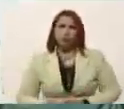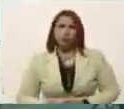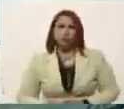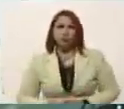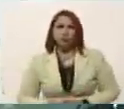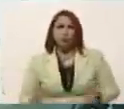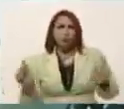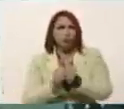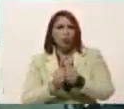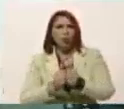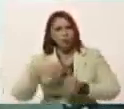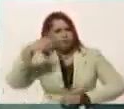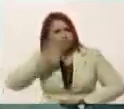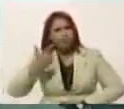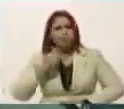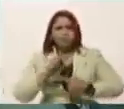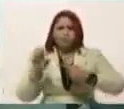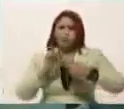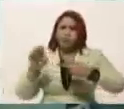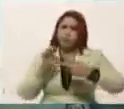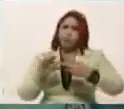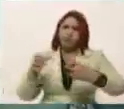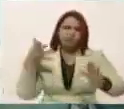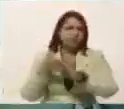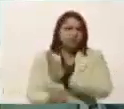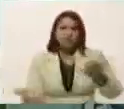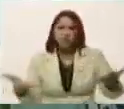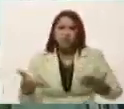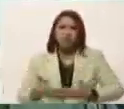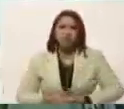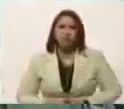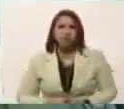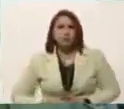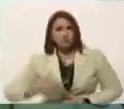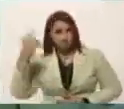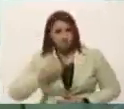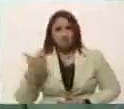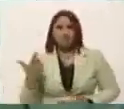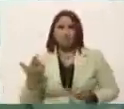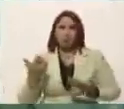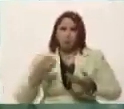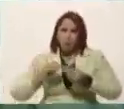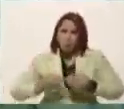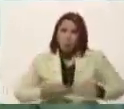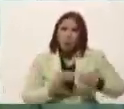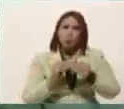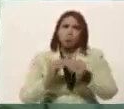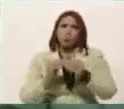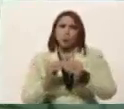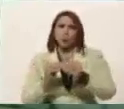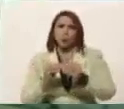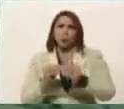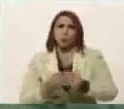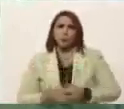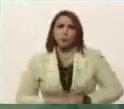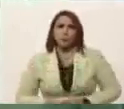con un concepto estratégico bien elaborado.